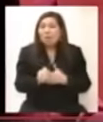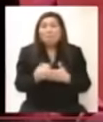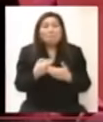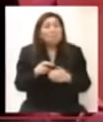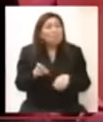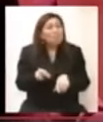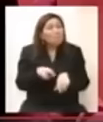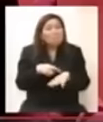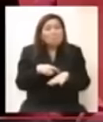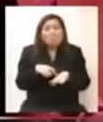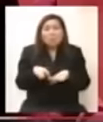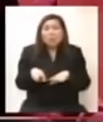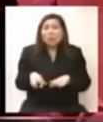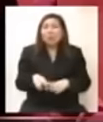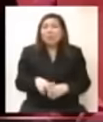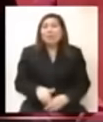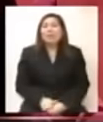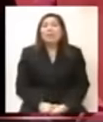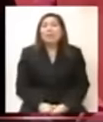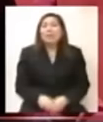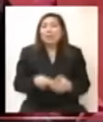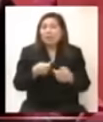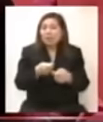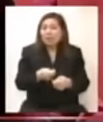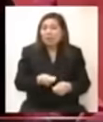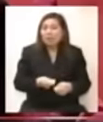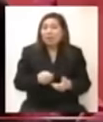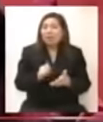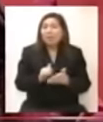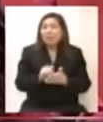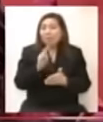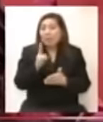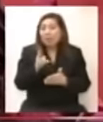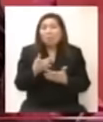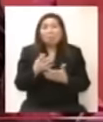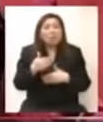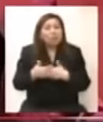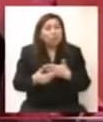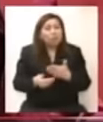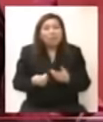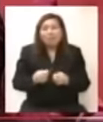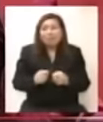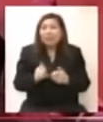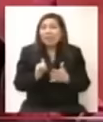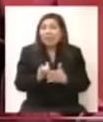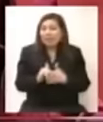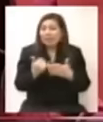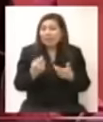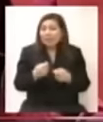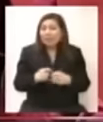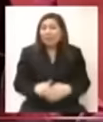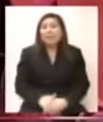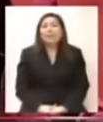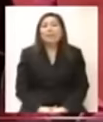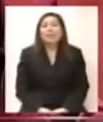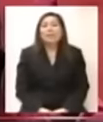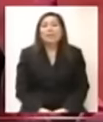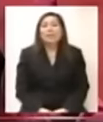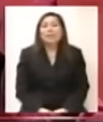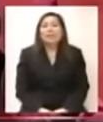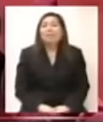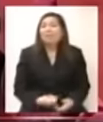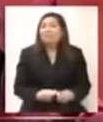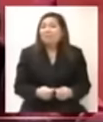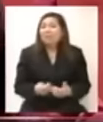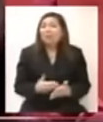pura puro producto agropecuario que el Perú va a seguir que ya lo está exportando ya